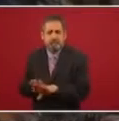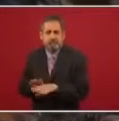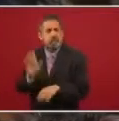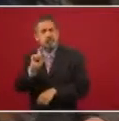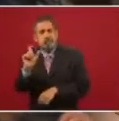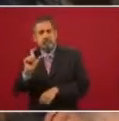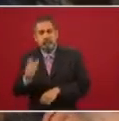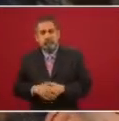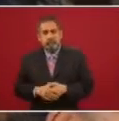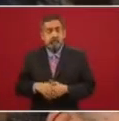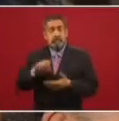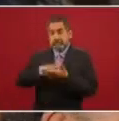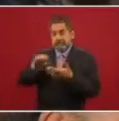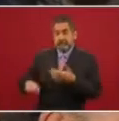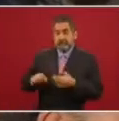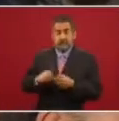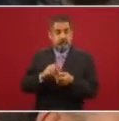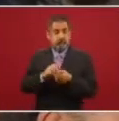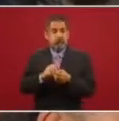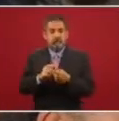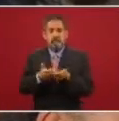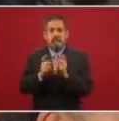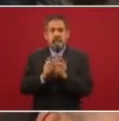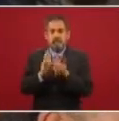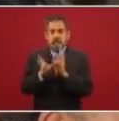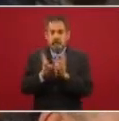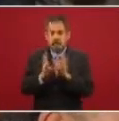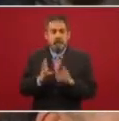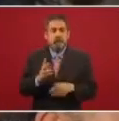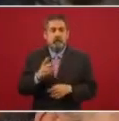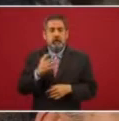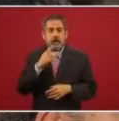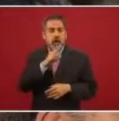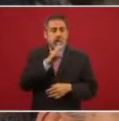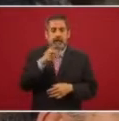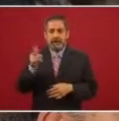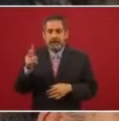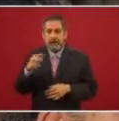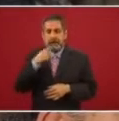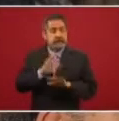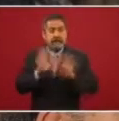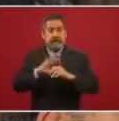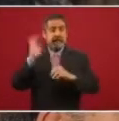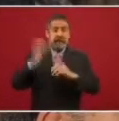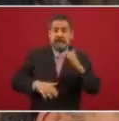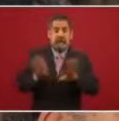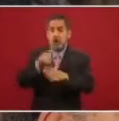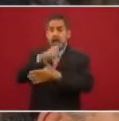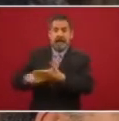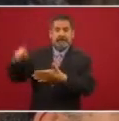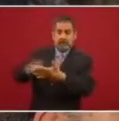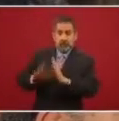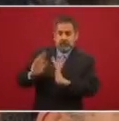lo siguiente hay grupos en whatsapp en los que ya se está considerando ya están revisando que ya está cancelado que les diría a usted a los